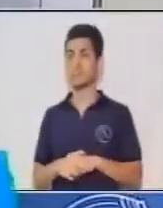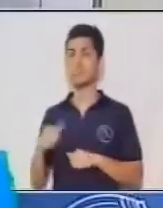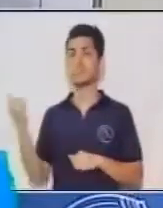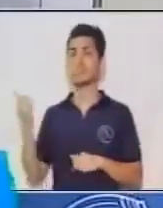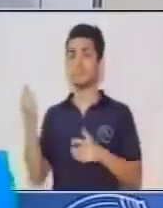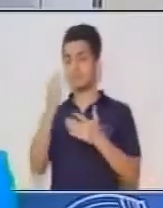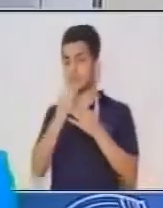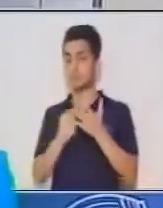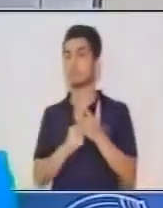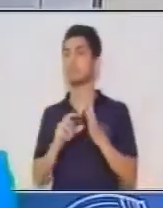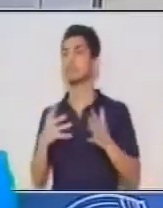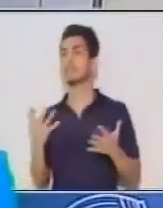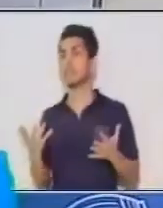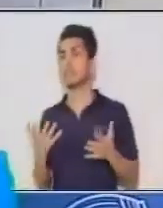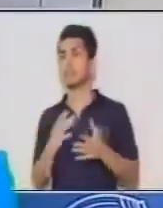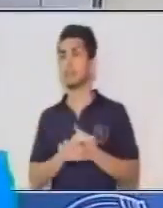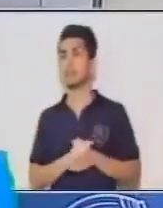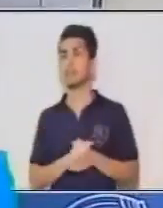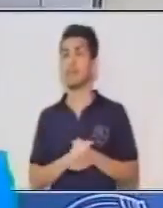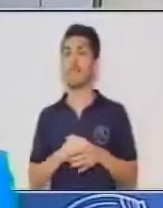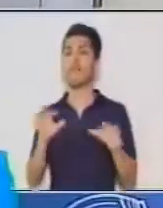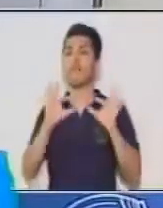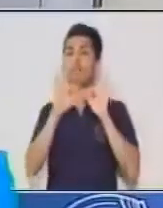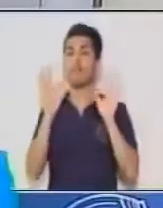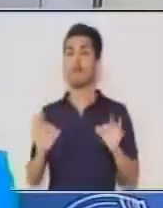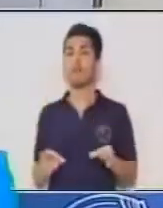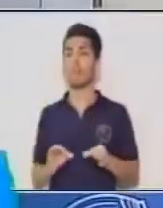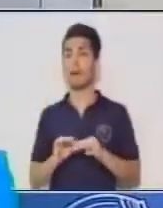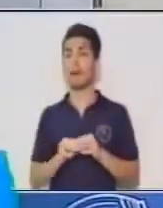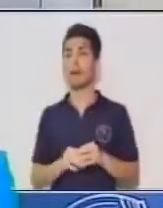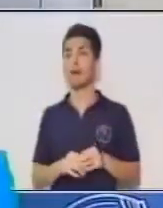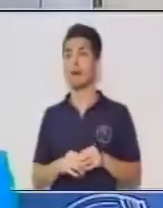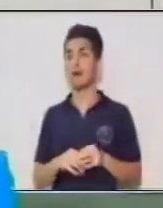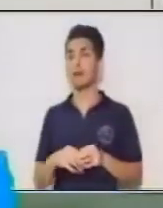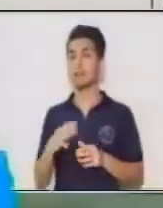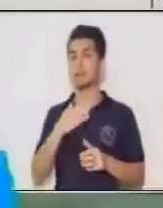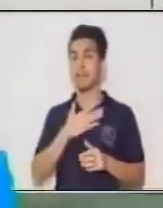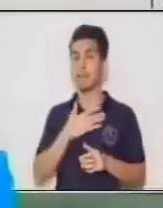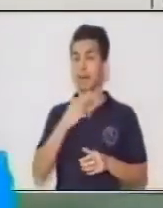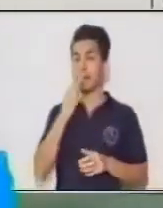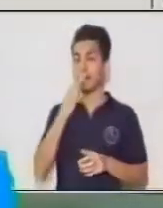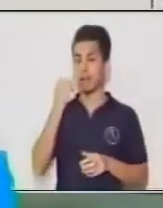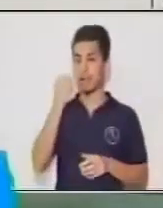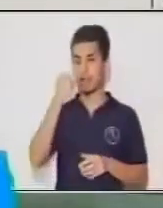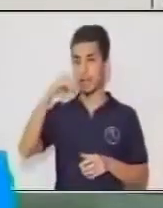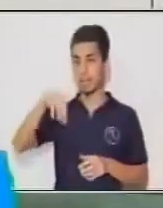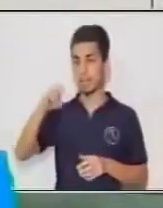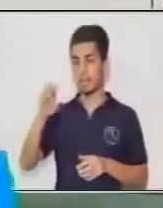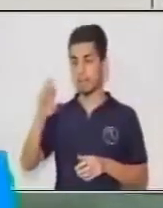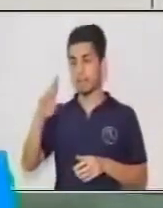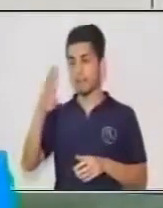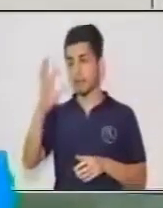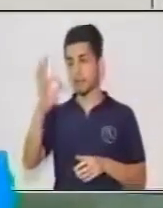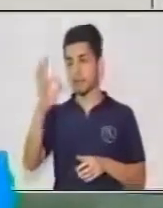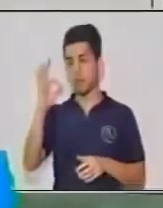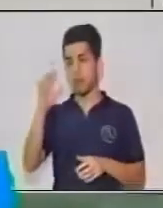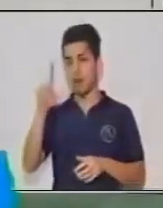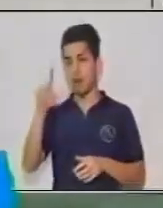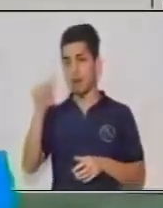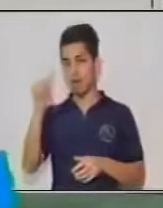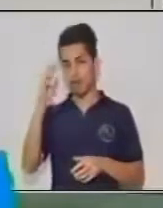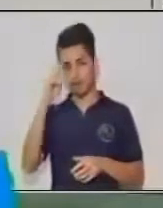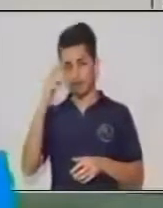gráfica va a tener la forma de una hipérbola. ¿Recuerdas lo que es una hipérbola? Lo vimos